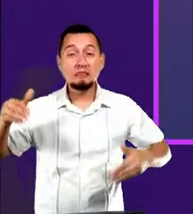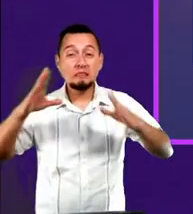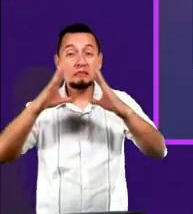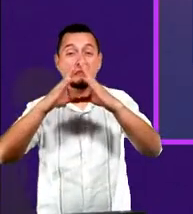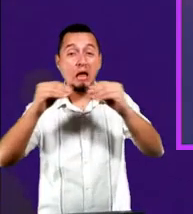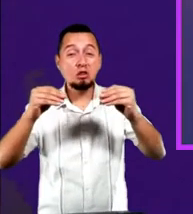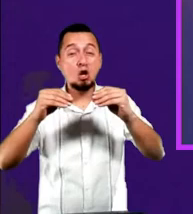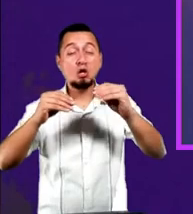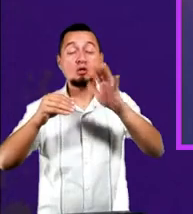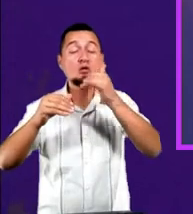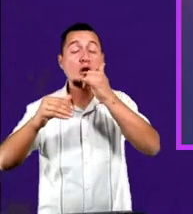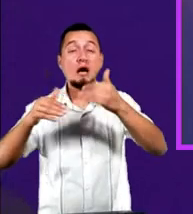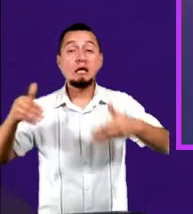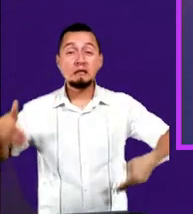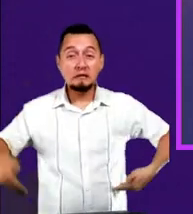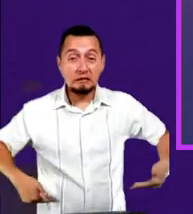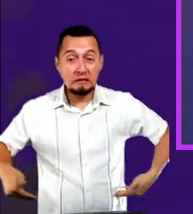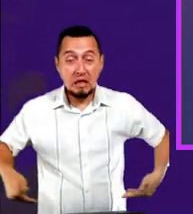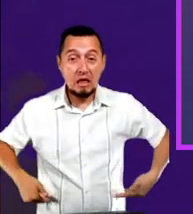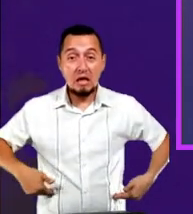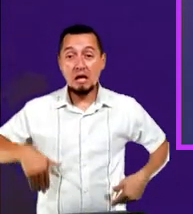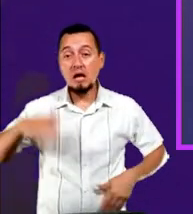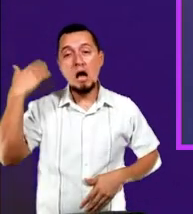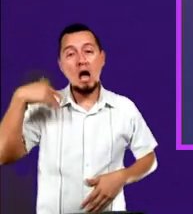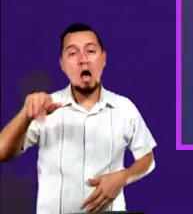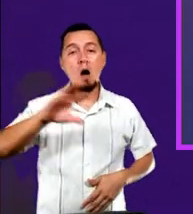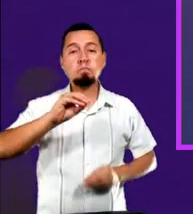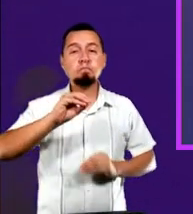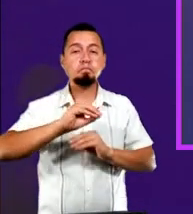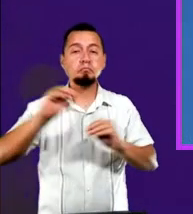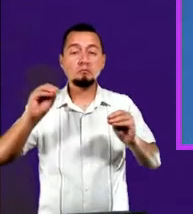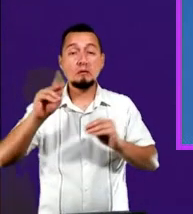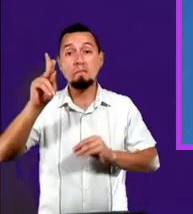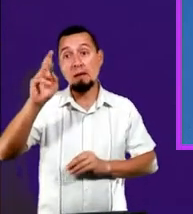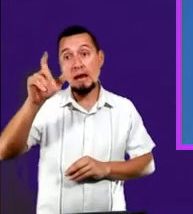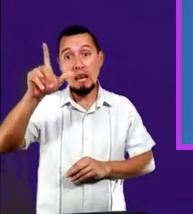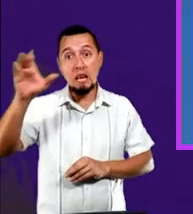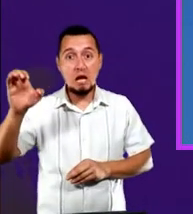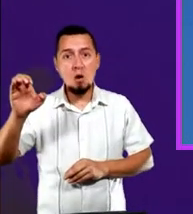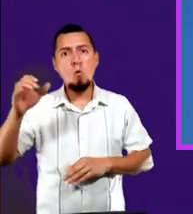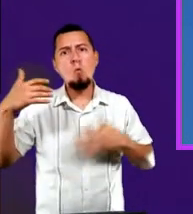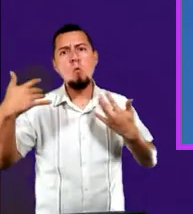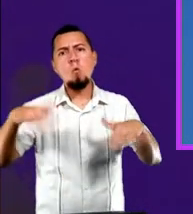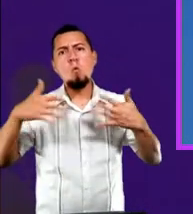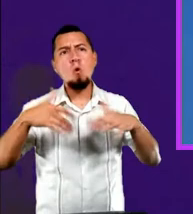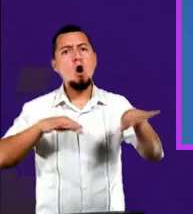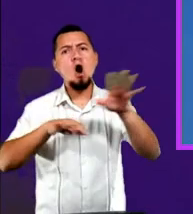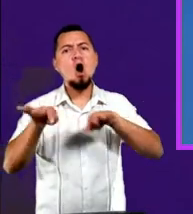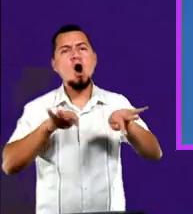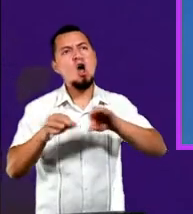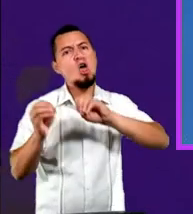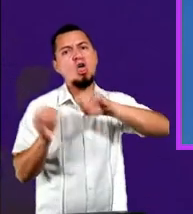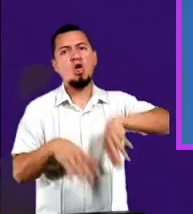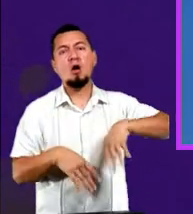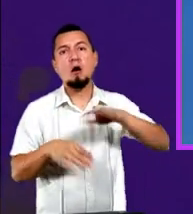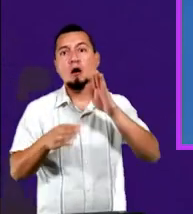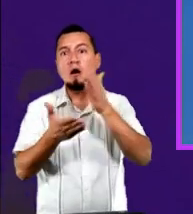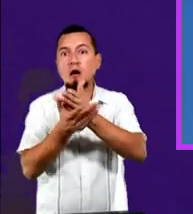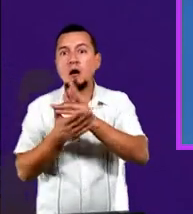qué? Porque el señor Pelé causó conmoción en esta ciudad. Nuestros símbolos